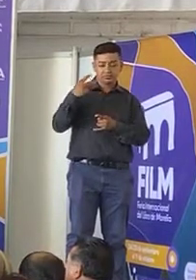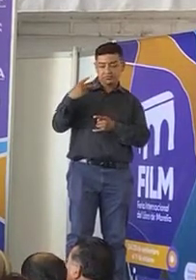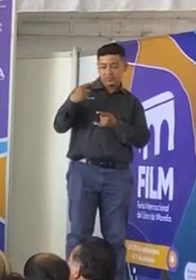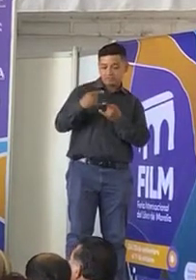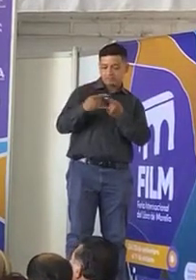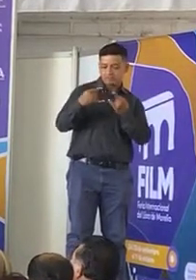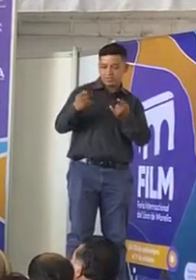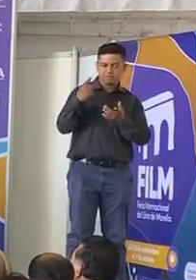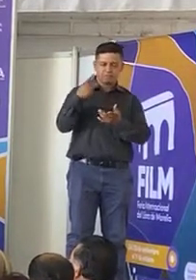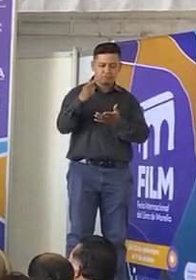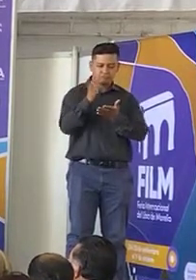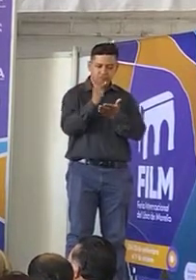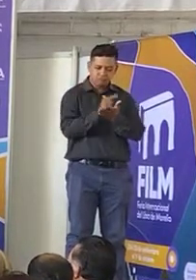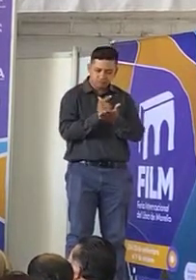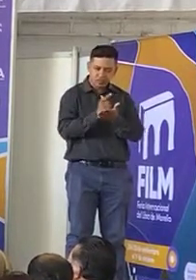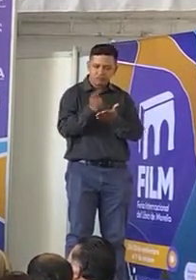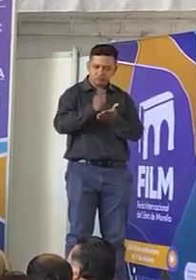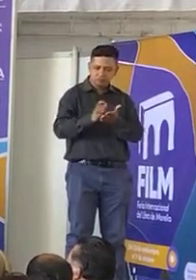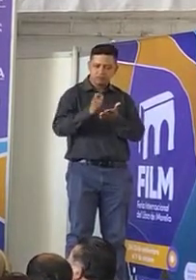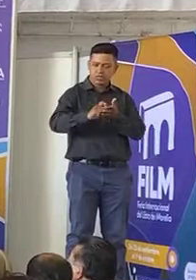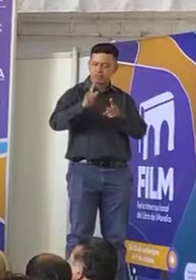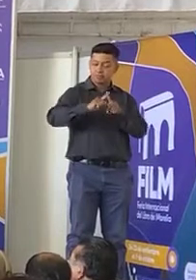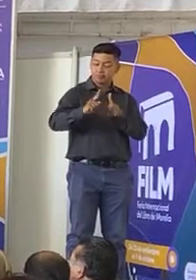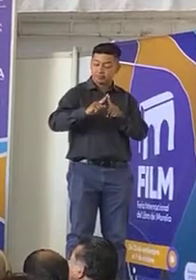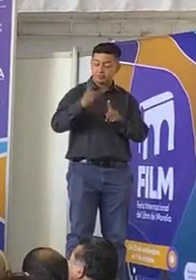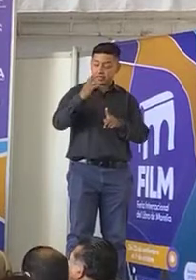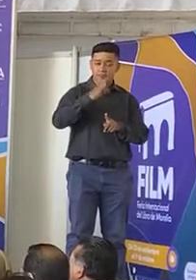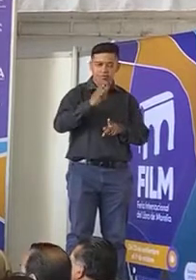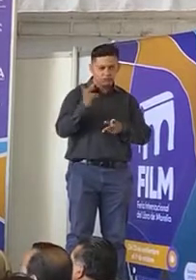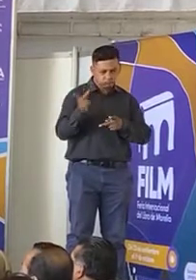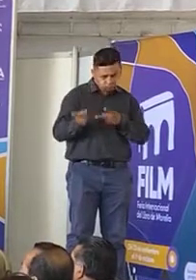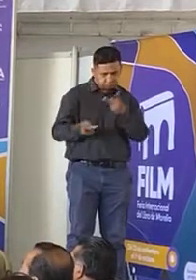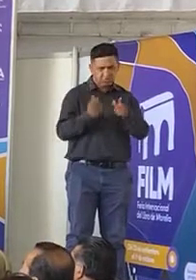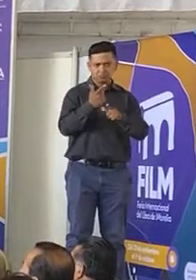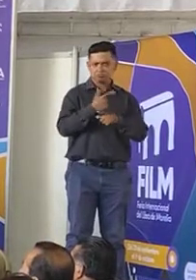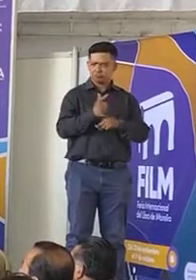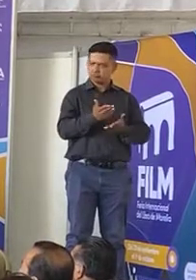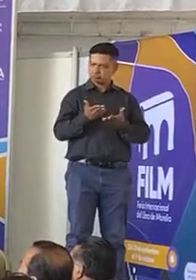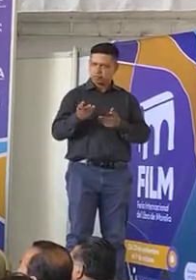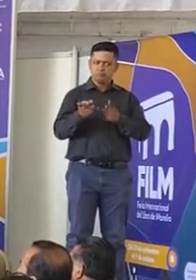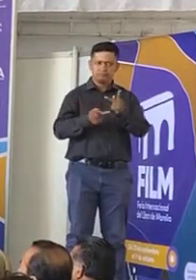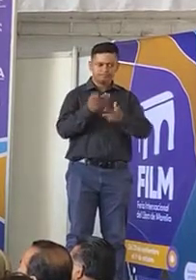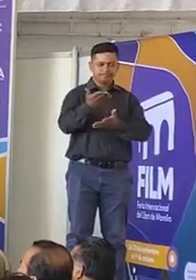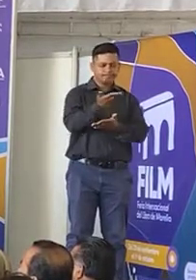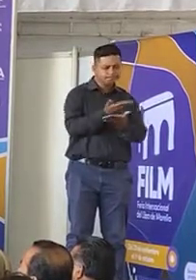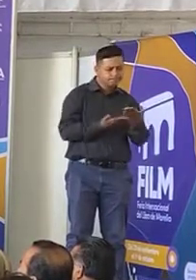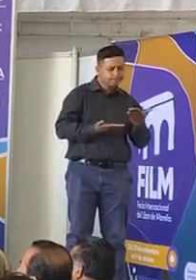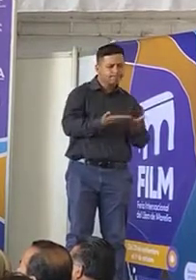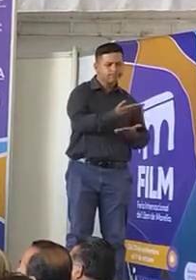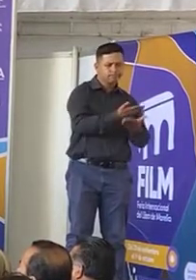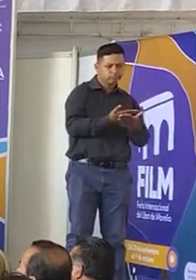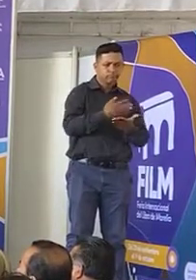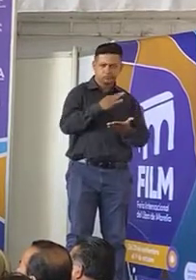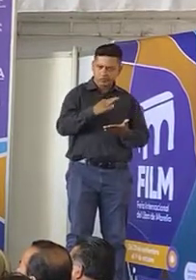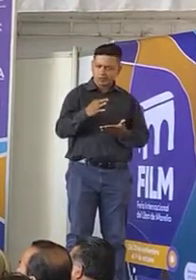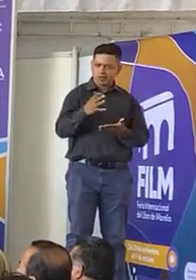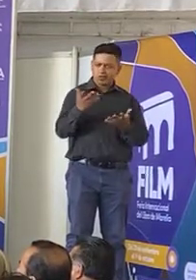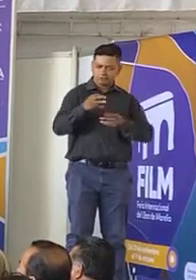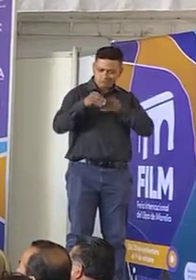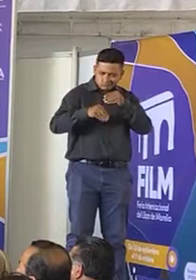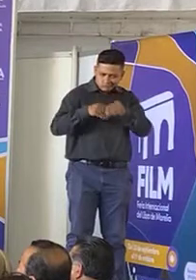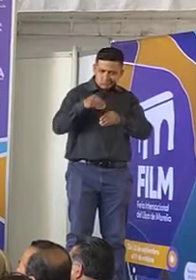sus libros, y bueno, pues de poder hacer preguntas, de convivir y por supuesto de adquirir